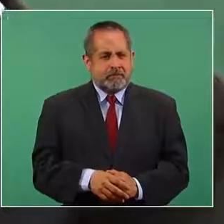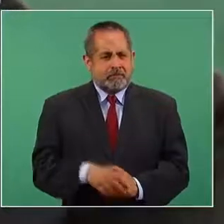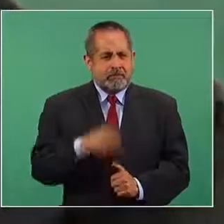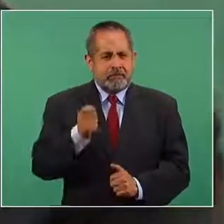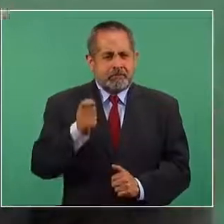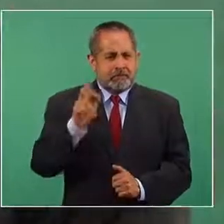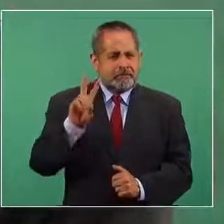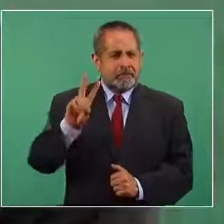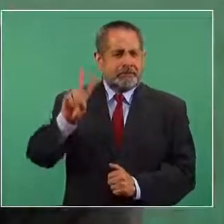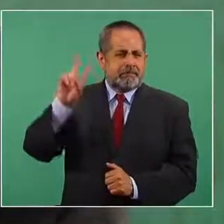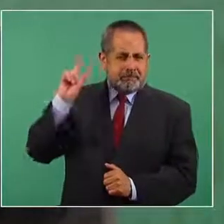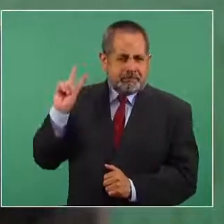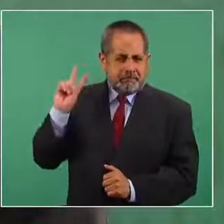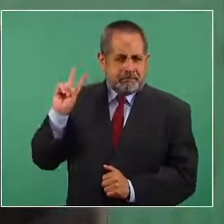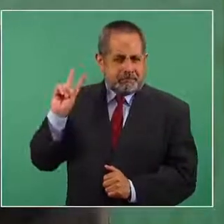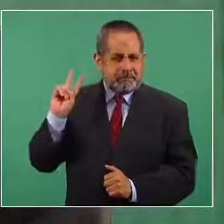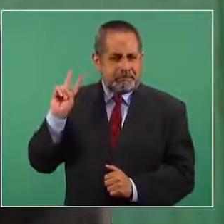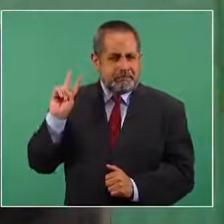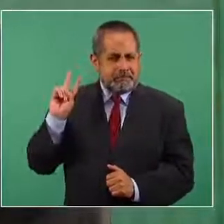viernes